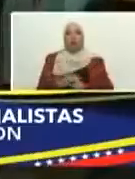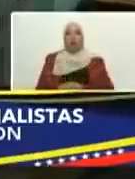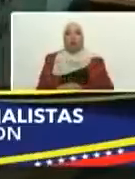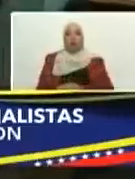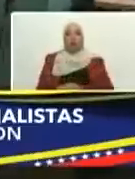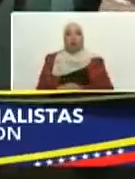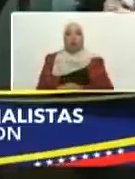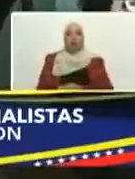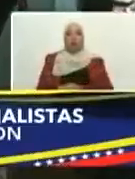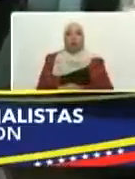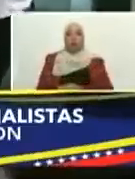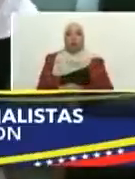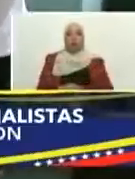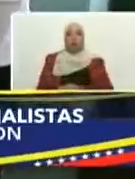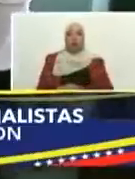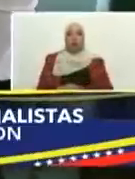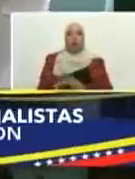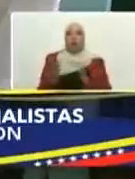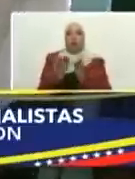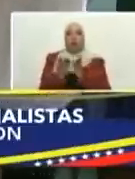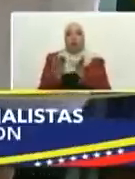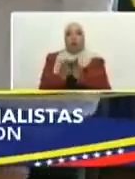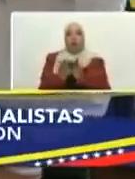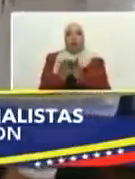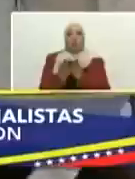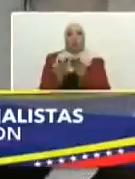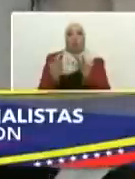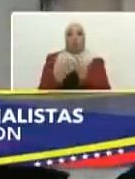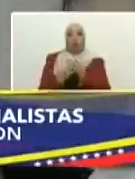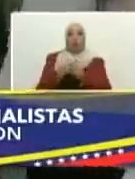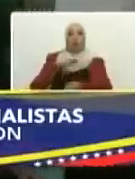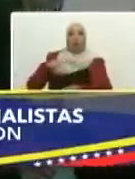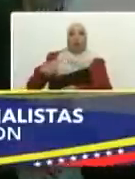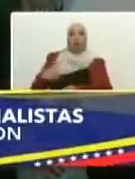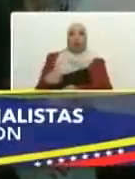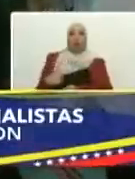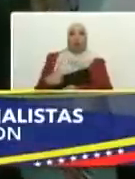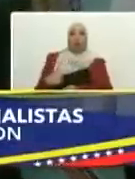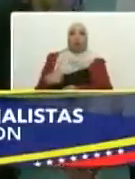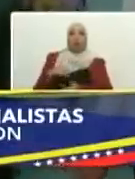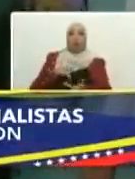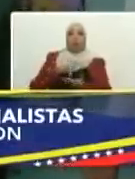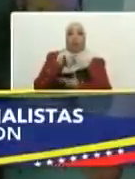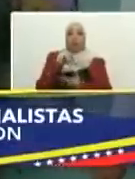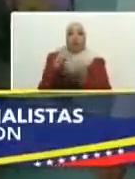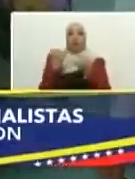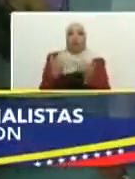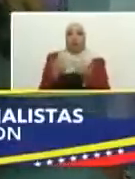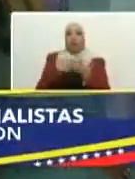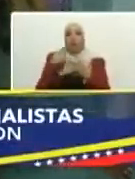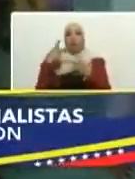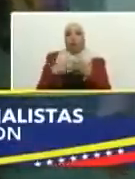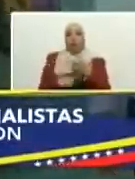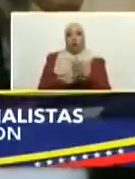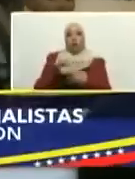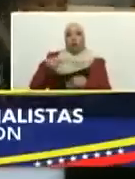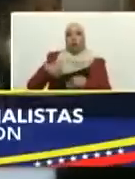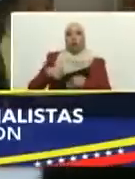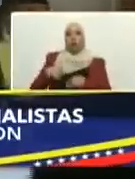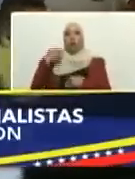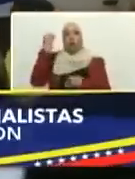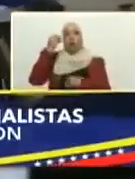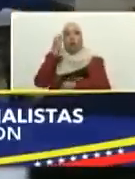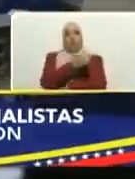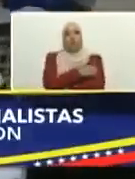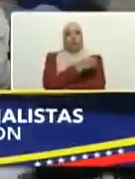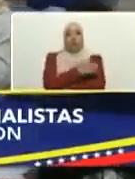aquí, instrucciones escolares se dan aquí, todo. Y ese es nuestro proyecto. Nosotros tenemos un proyecto. Hay aquellos de la oposición